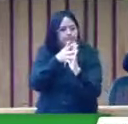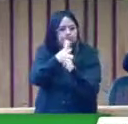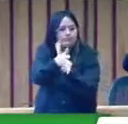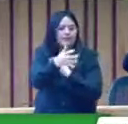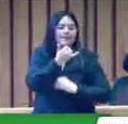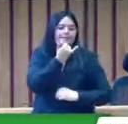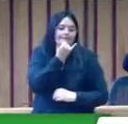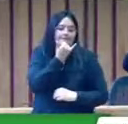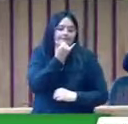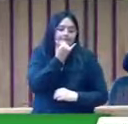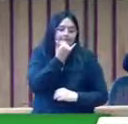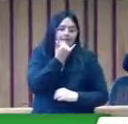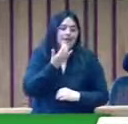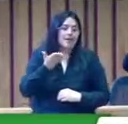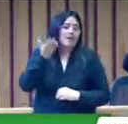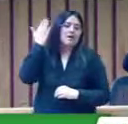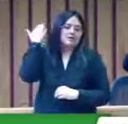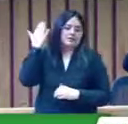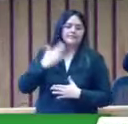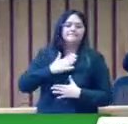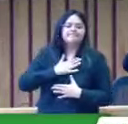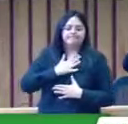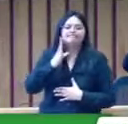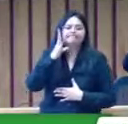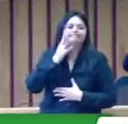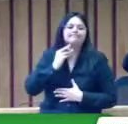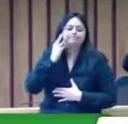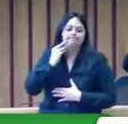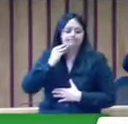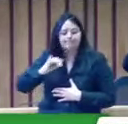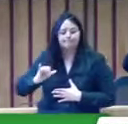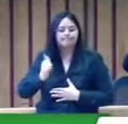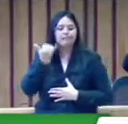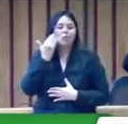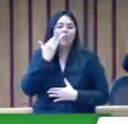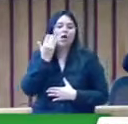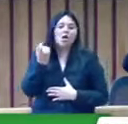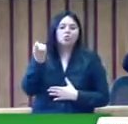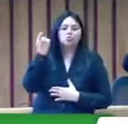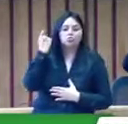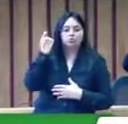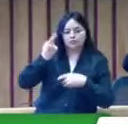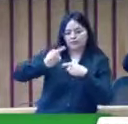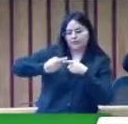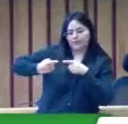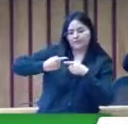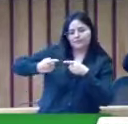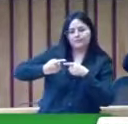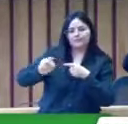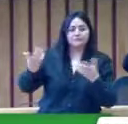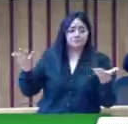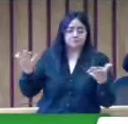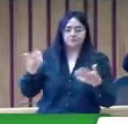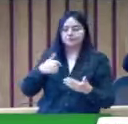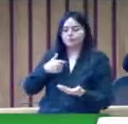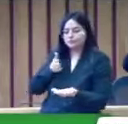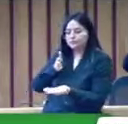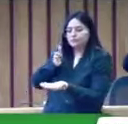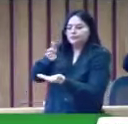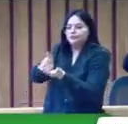de alguna manera vivirlo en forma directa este fin de semana en la visita que hice